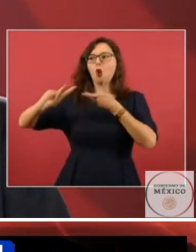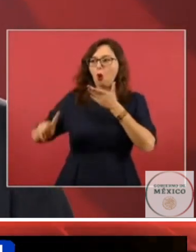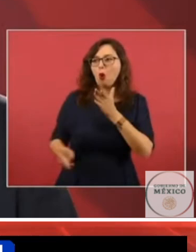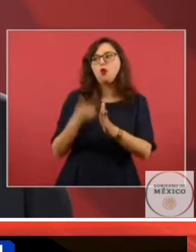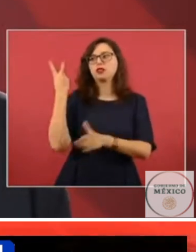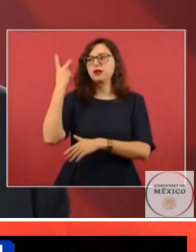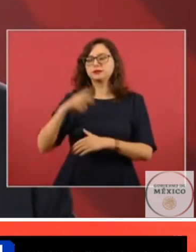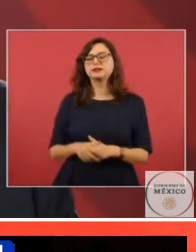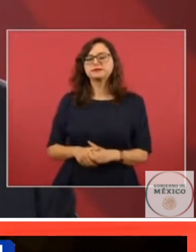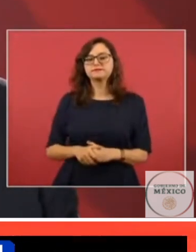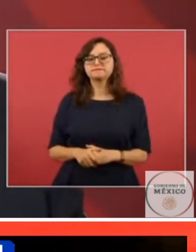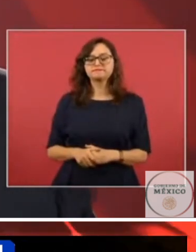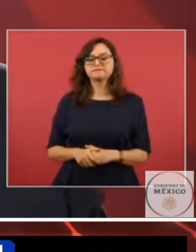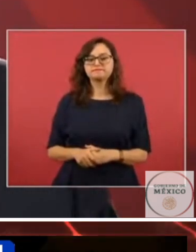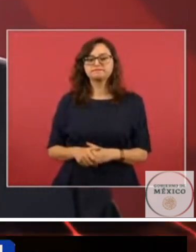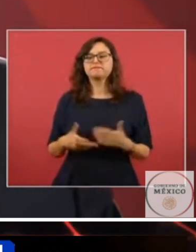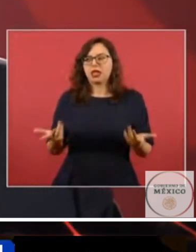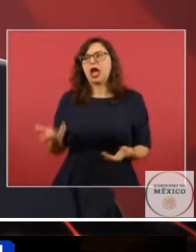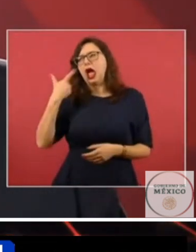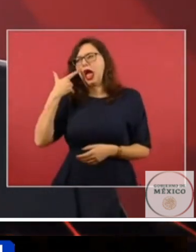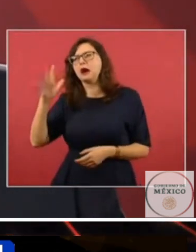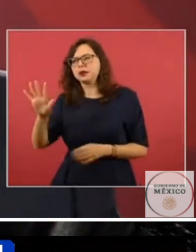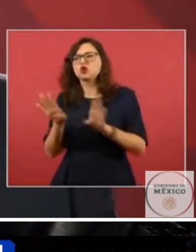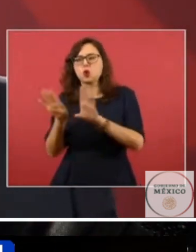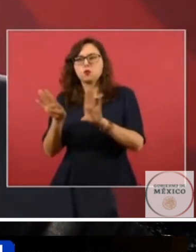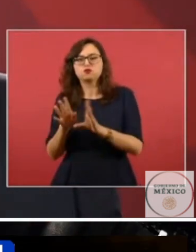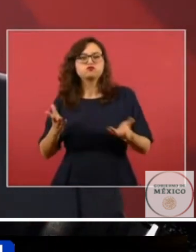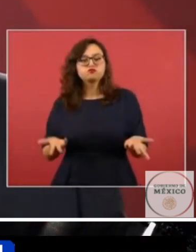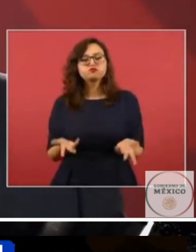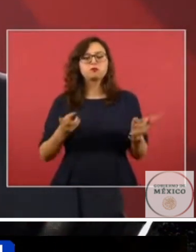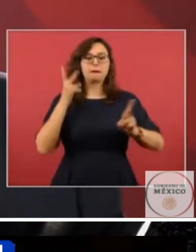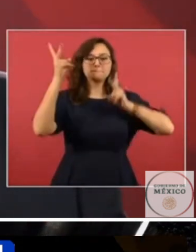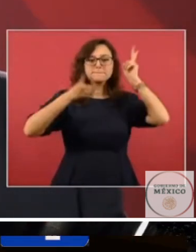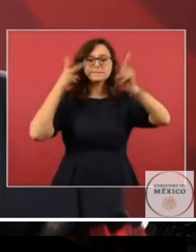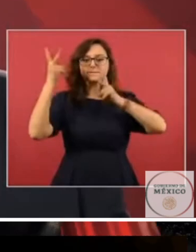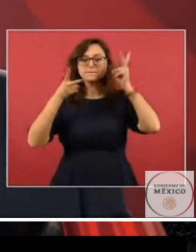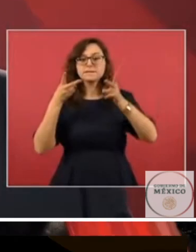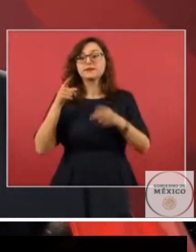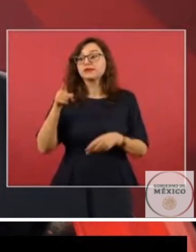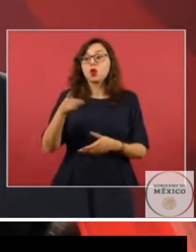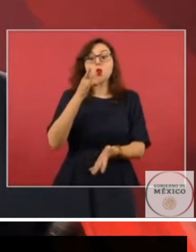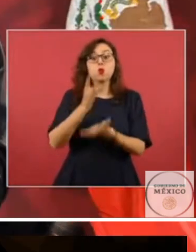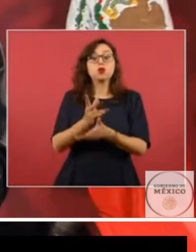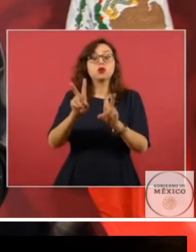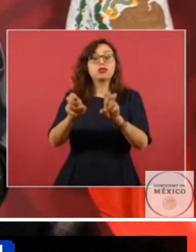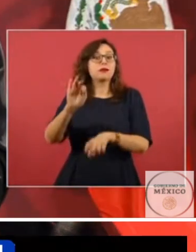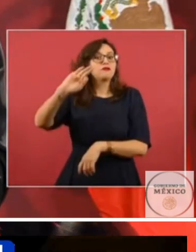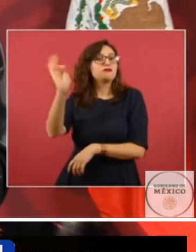y voy a ver cómo estaba, porque era el único sistema de salud federalizado.